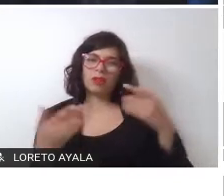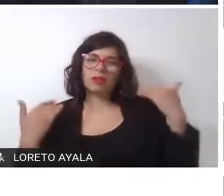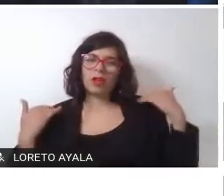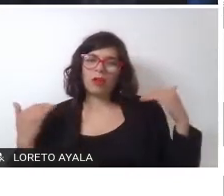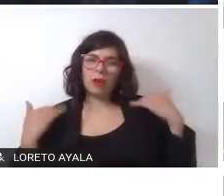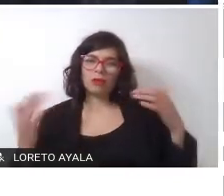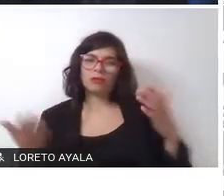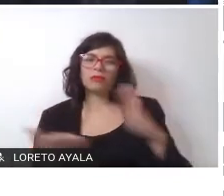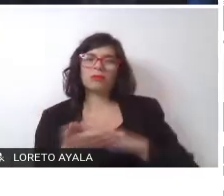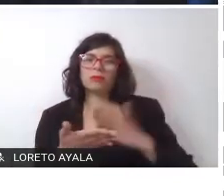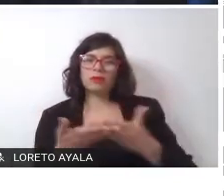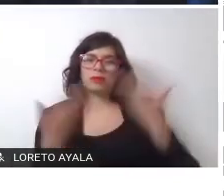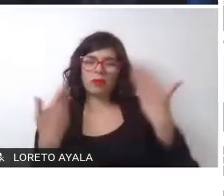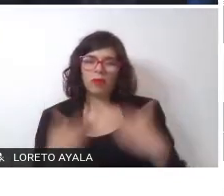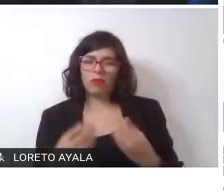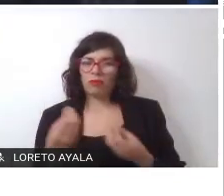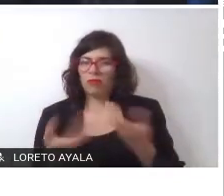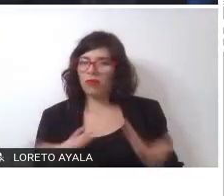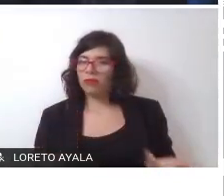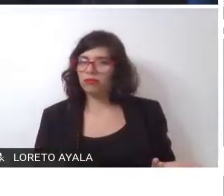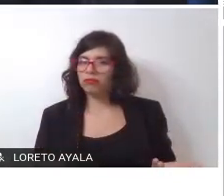entonces?